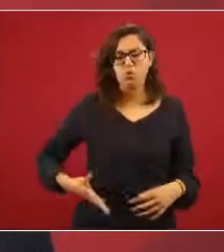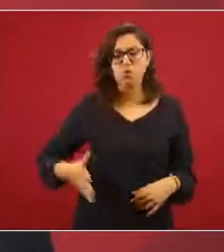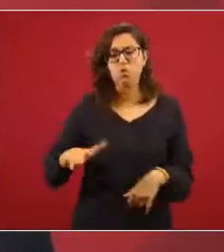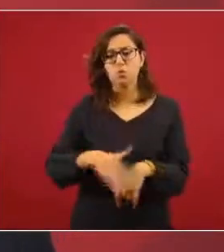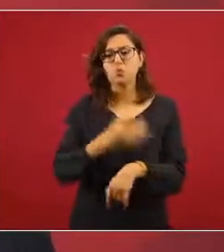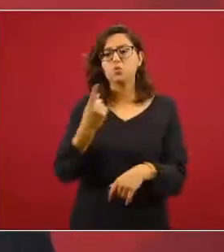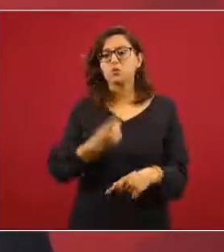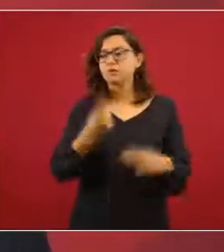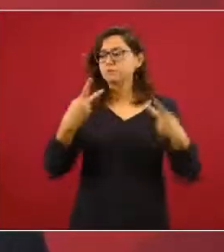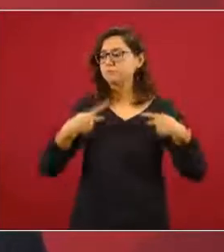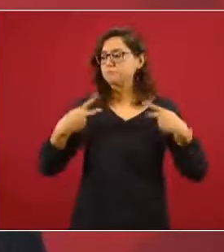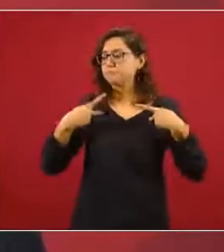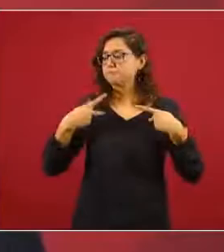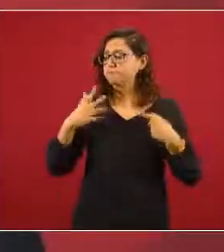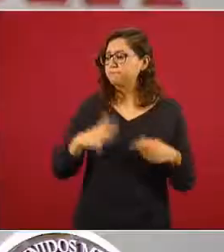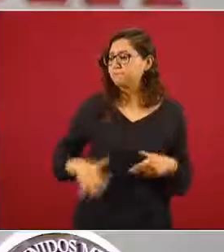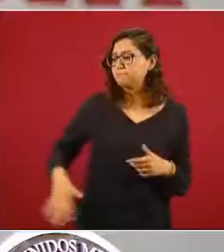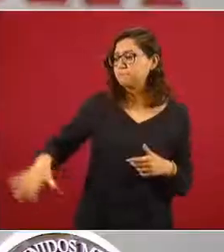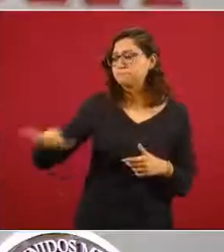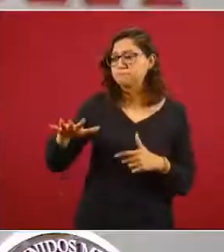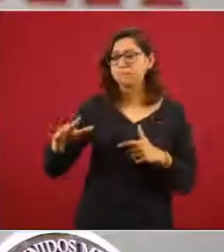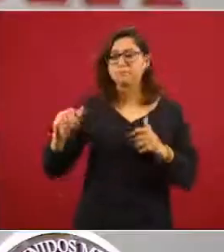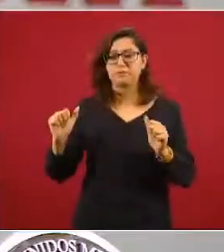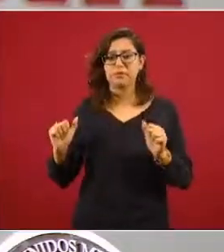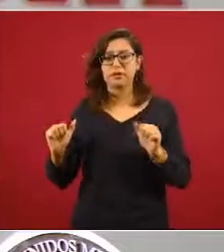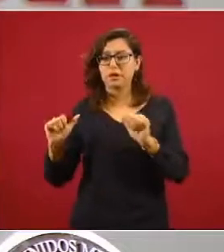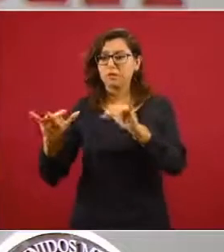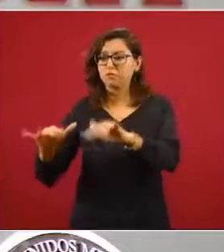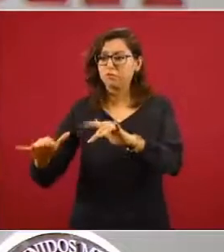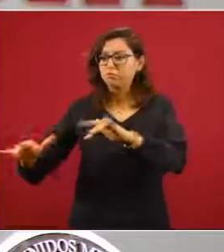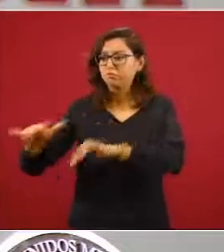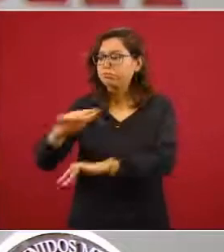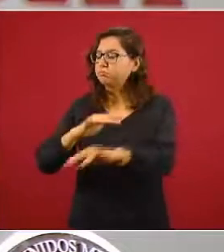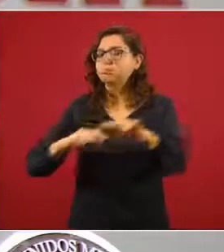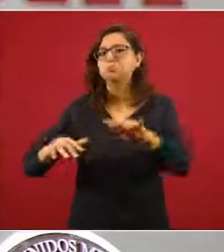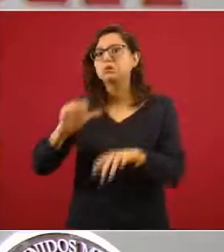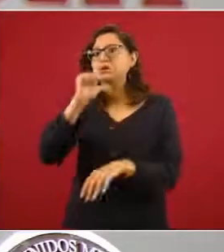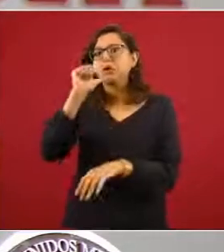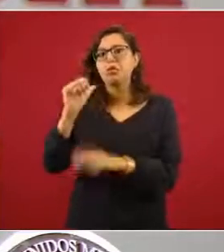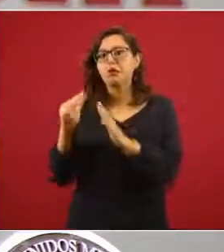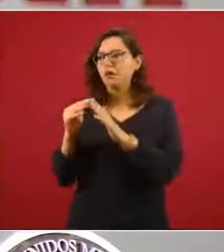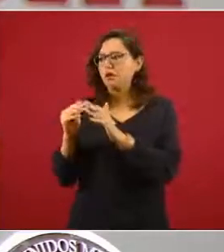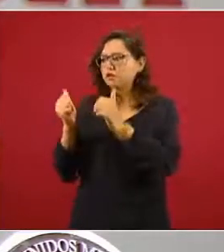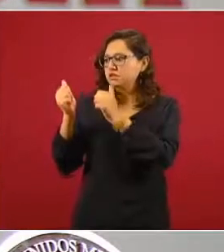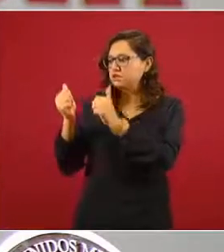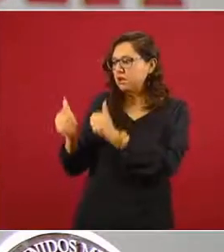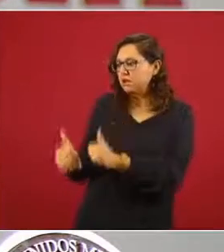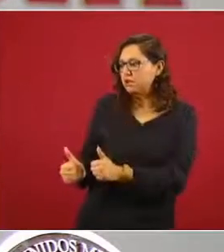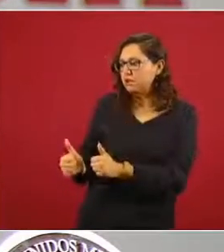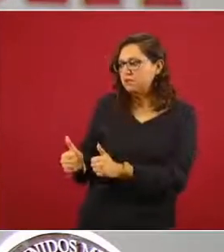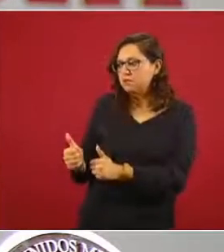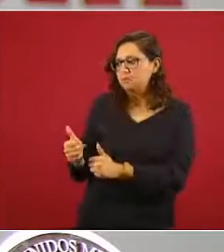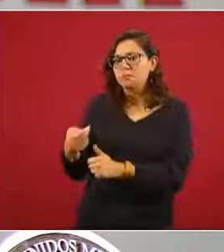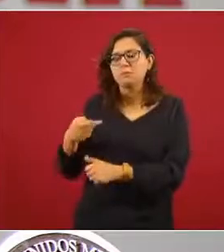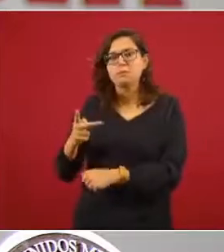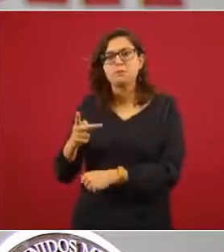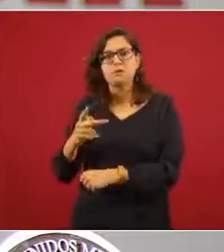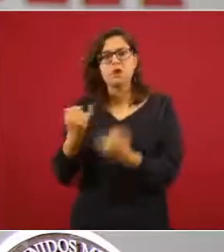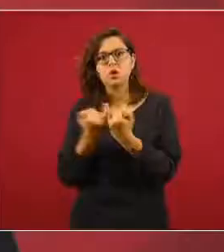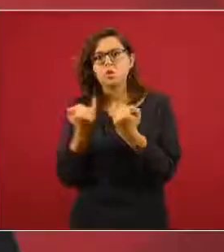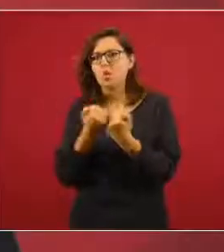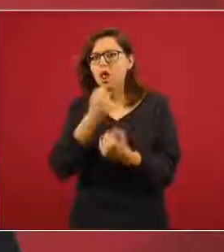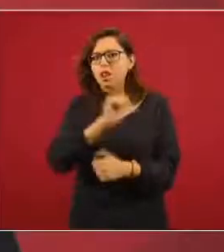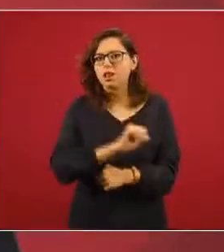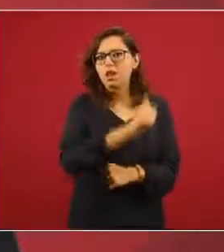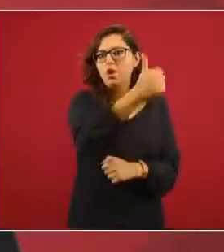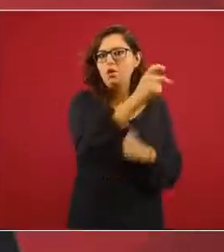movilidad semejante a la que han tenido otros países, a la que alcanzaron otros países que sí utilizaron la coerción